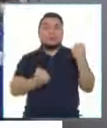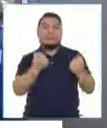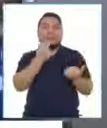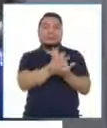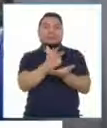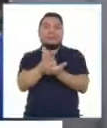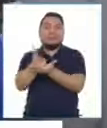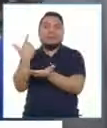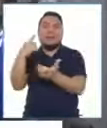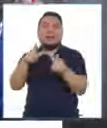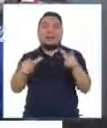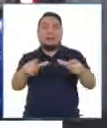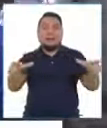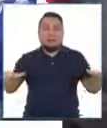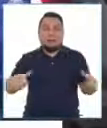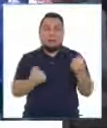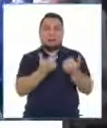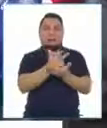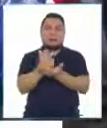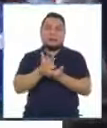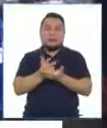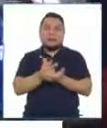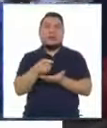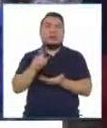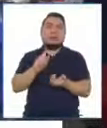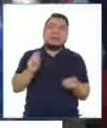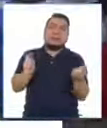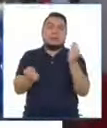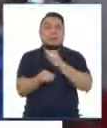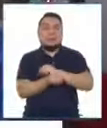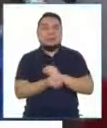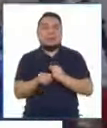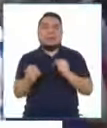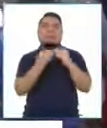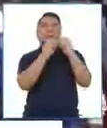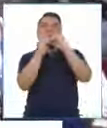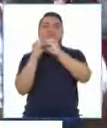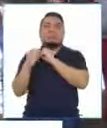ha acondicionado la Villa Esalud